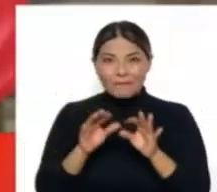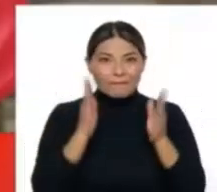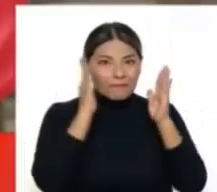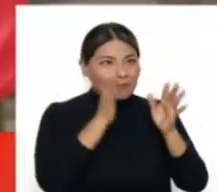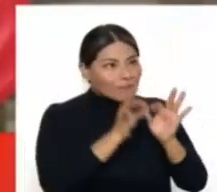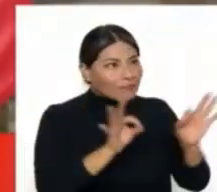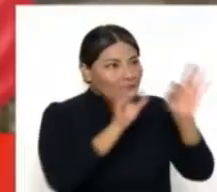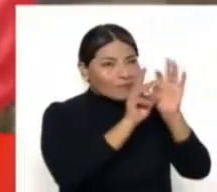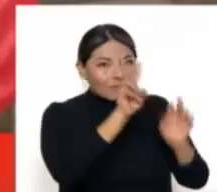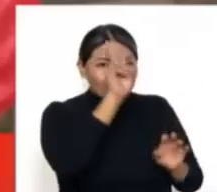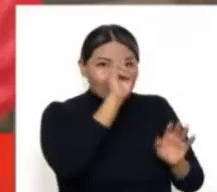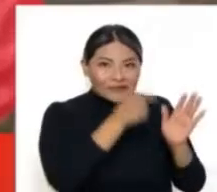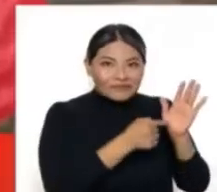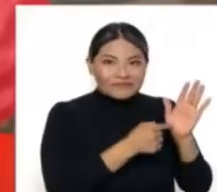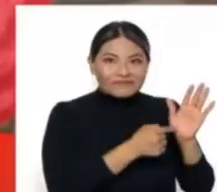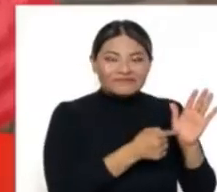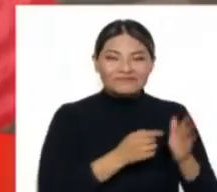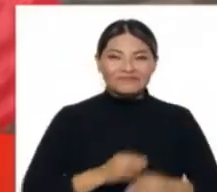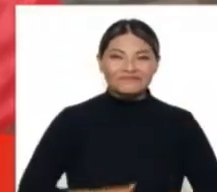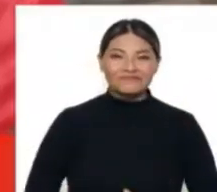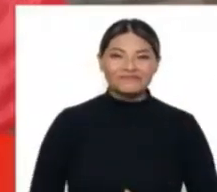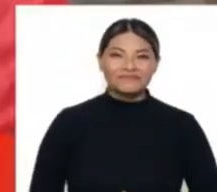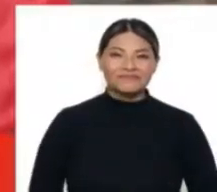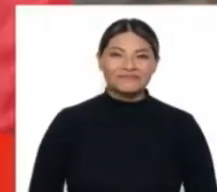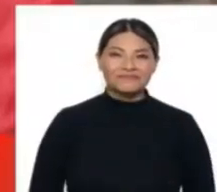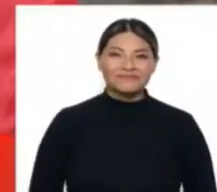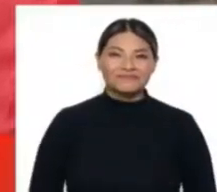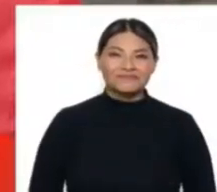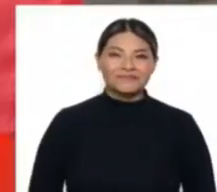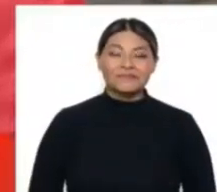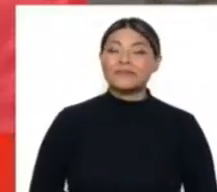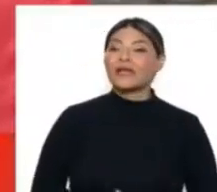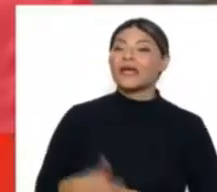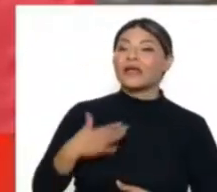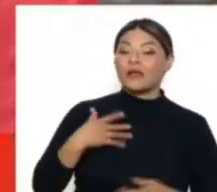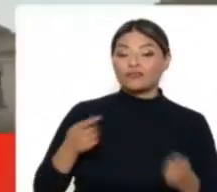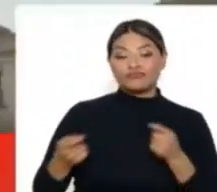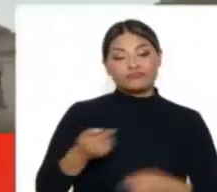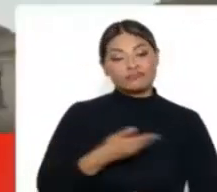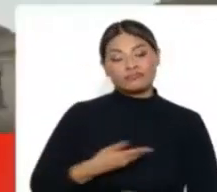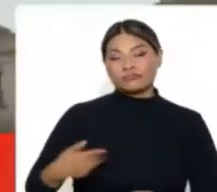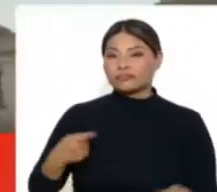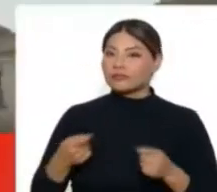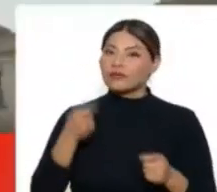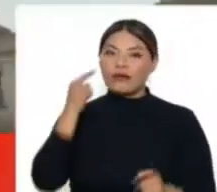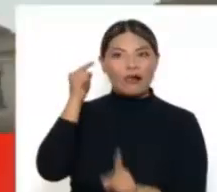dale muchos like y lo más importante, comparte nuestra información con nosotros. Será hasta la próxima, Tupananchiscama.